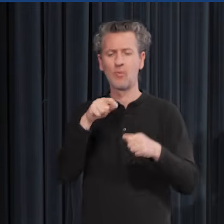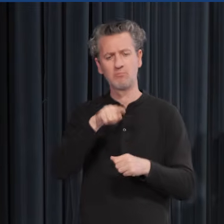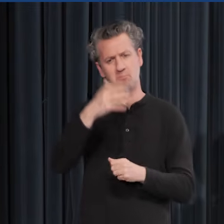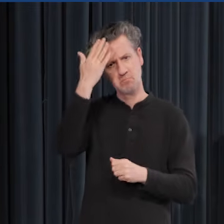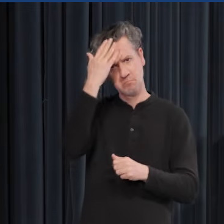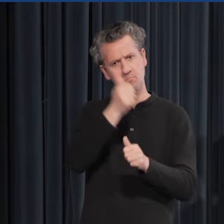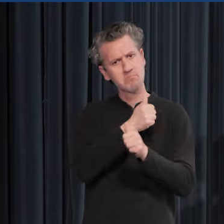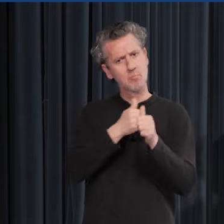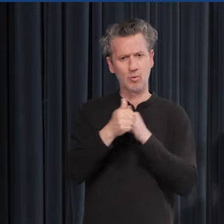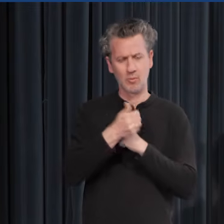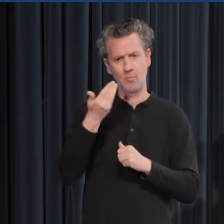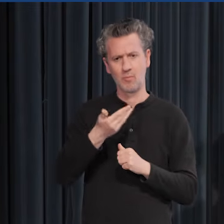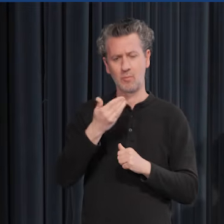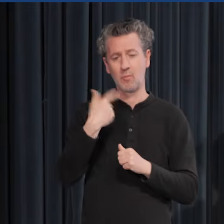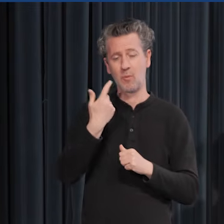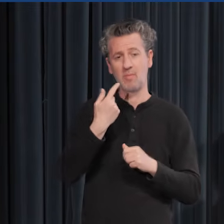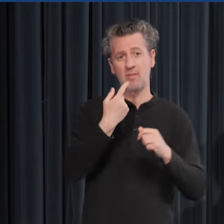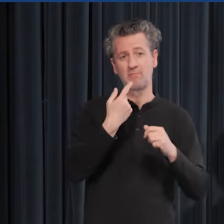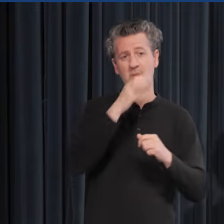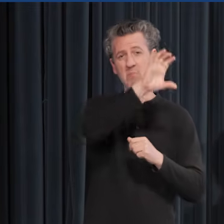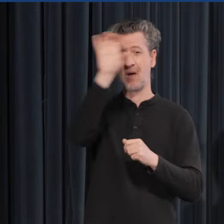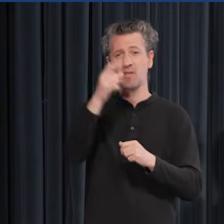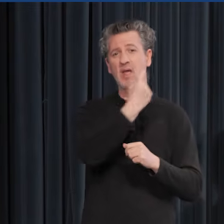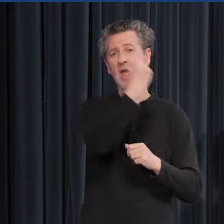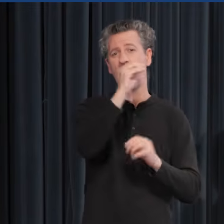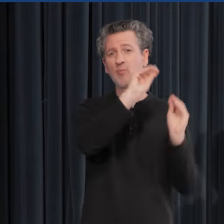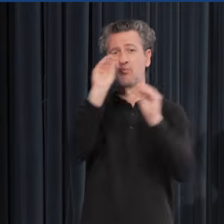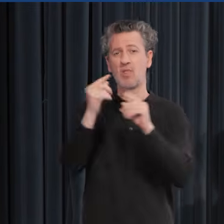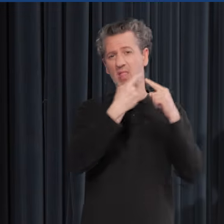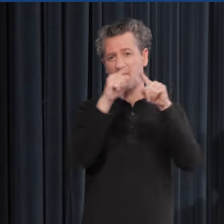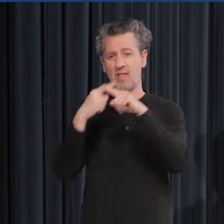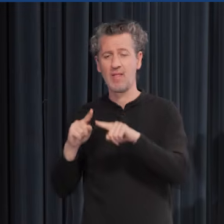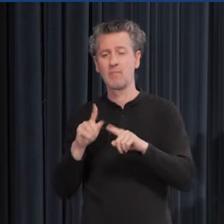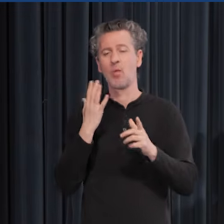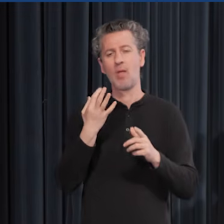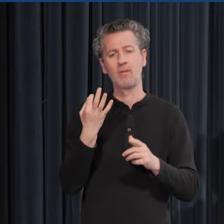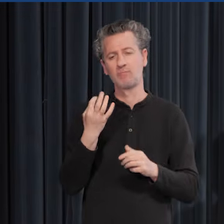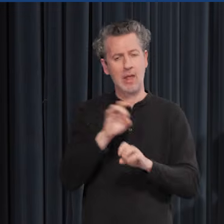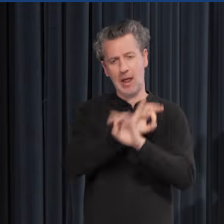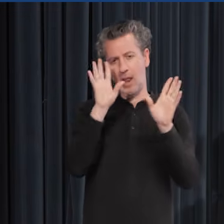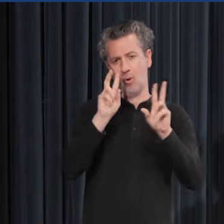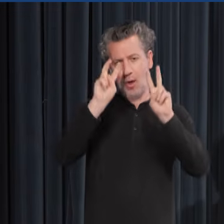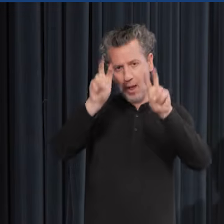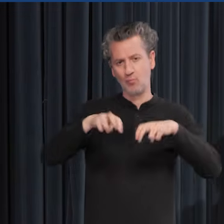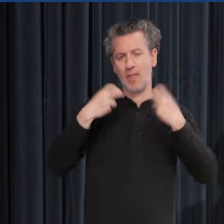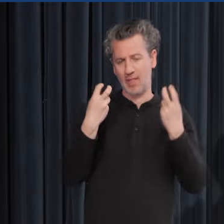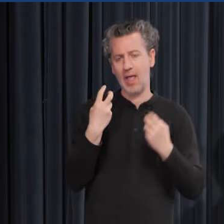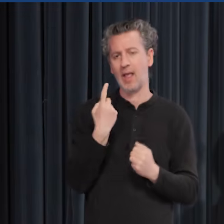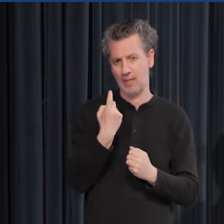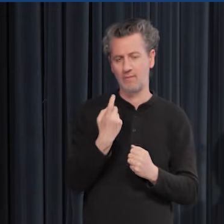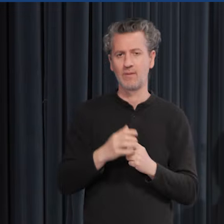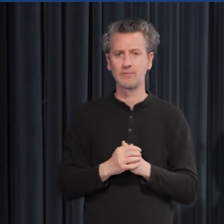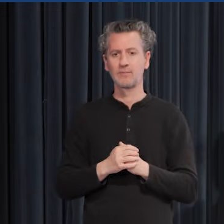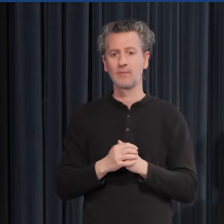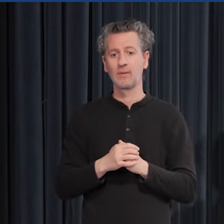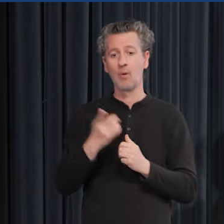que... Luego hay a lo mejor pequeñas diferencias por países, pero es obvio que hay que actualizarse y hay que actualizar De hecho, muchas